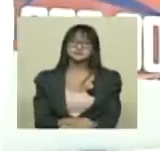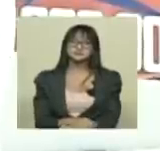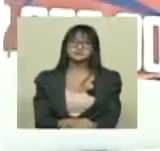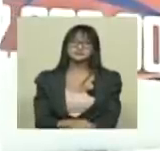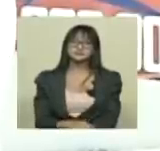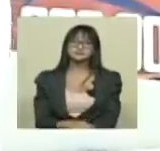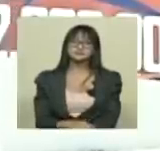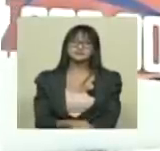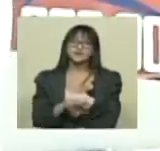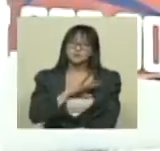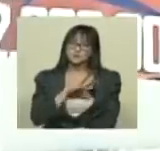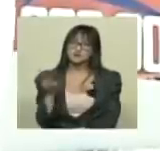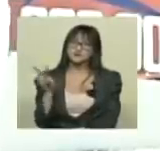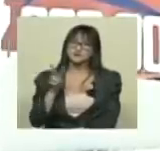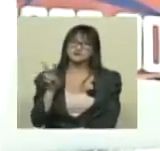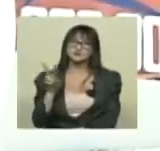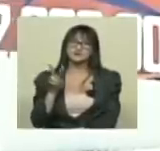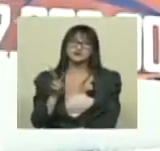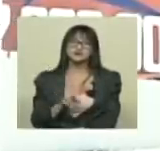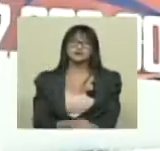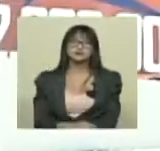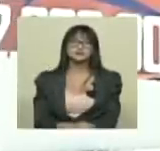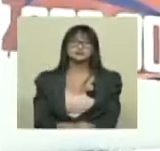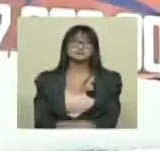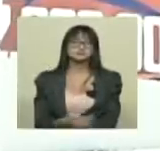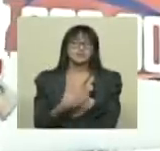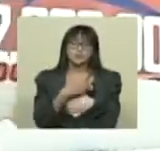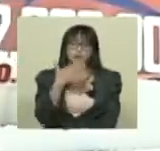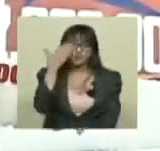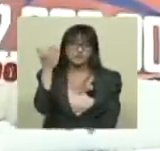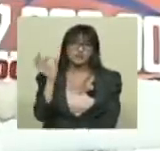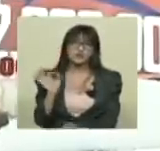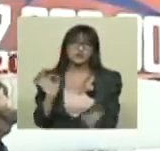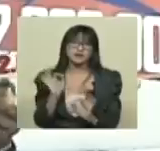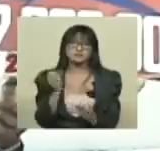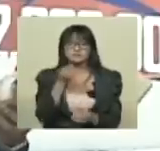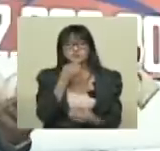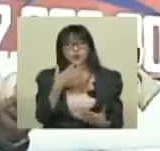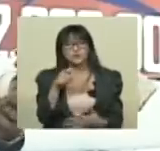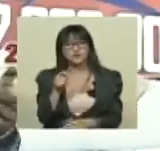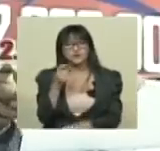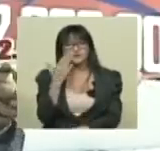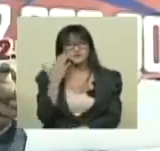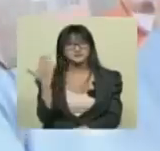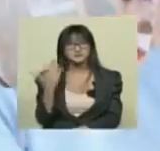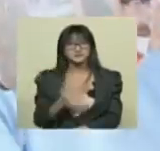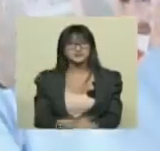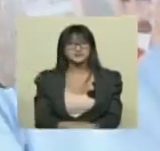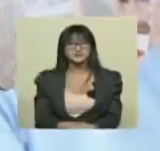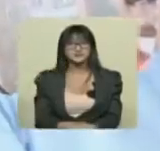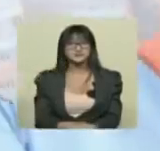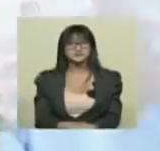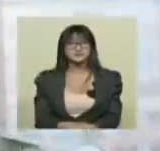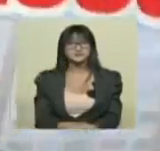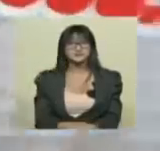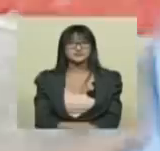existencial de Venezuela. Que a nadie se le olvide, mira qué bonita esta llave, ¿verdad? Está bonita, ¿verdad?